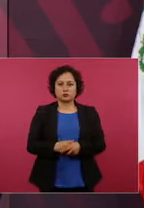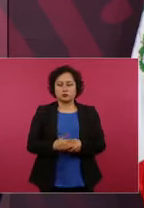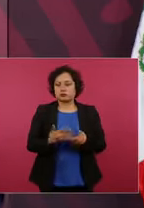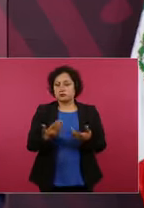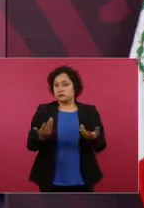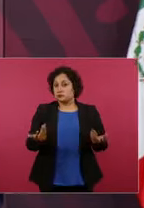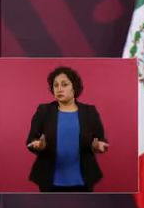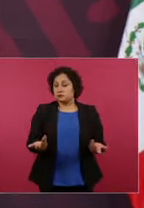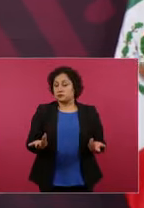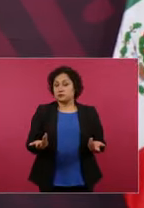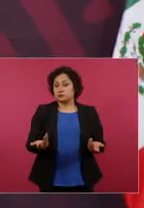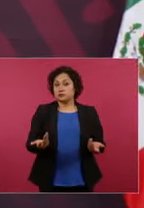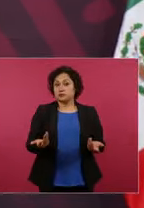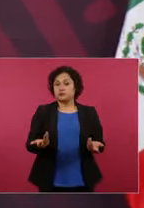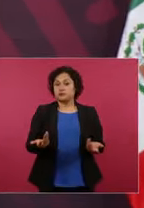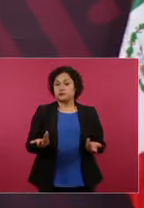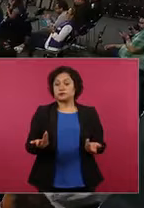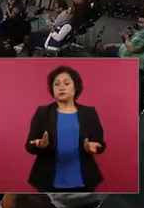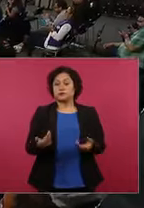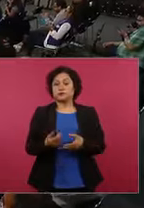Deberían los del